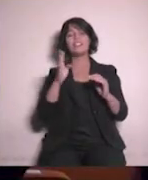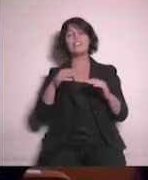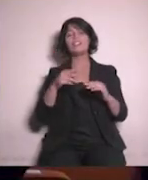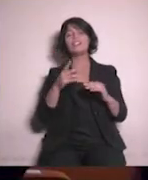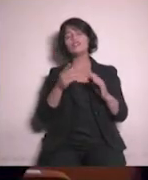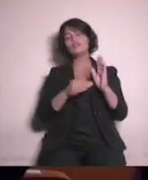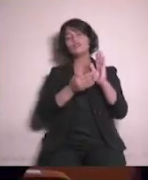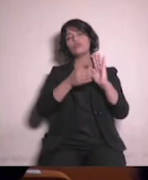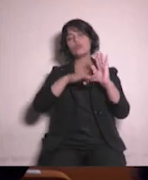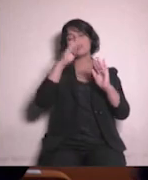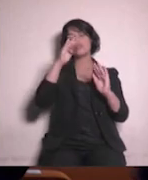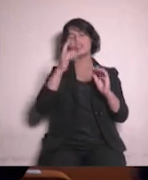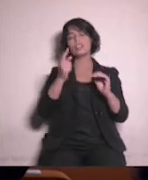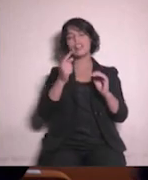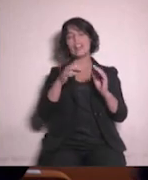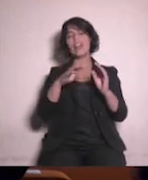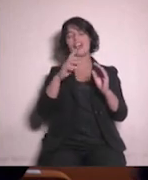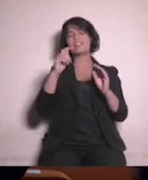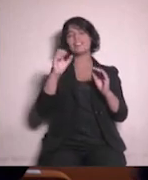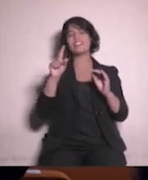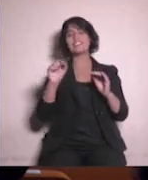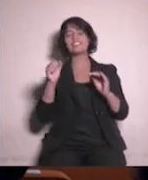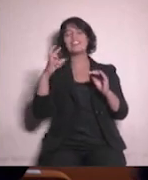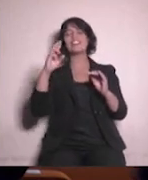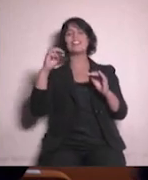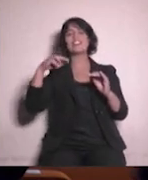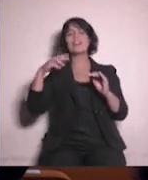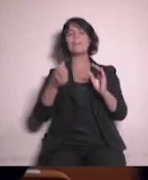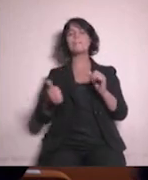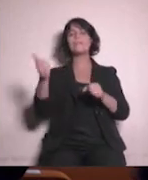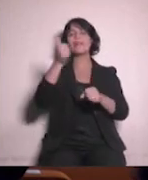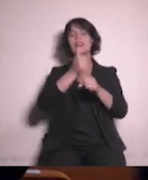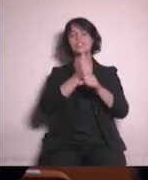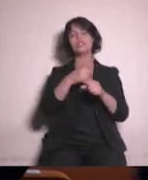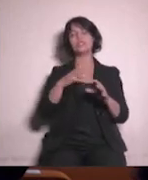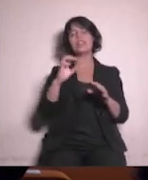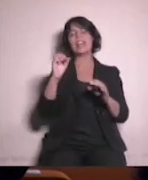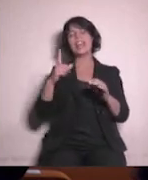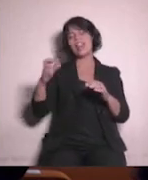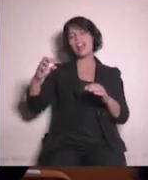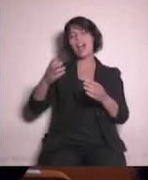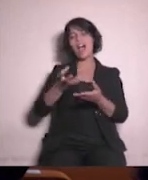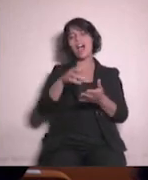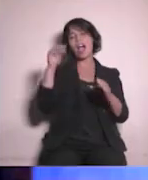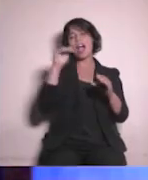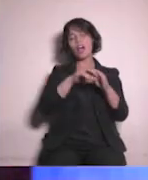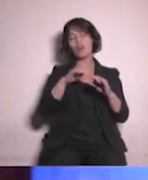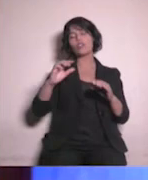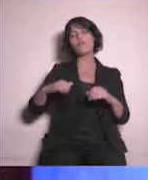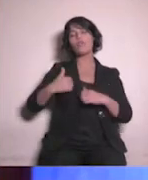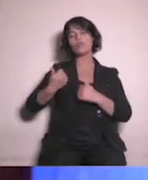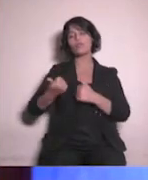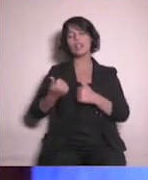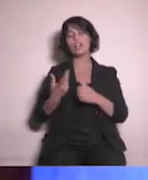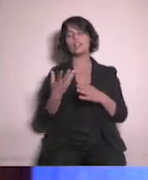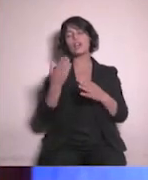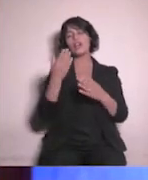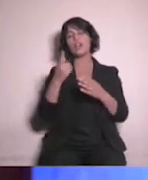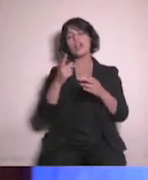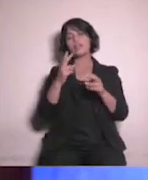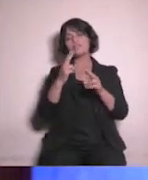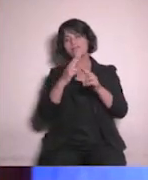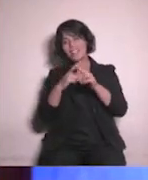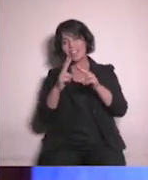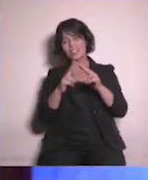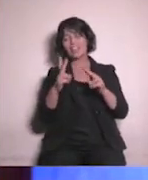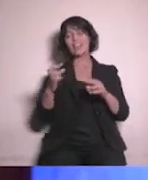reemplazo. Dos, elevar el nivel de ahorro voluntario. Tres, ajustar la edad de jubilación, tanto para